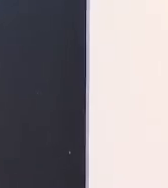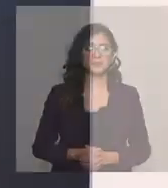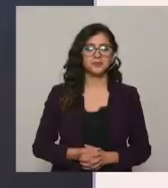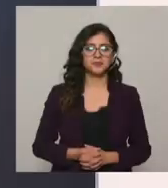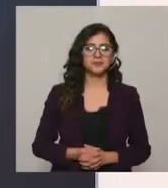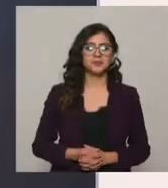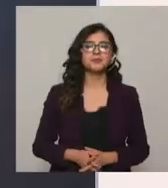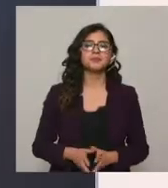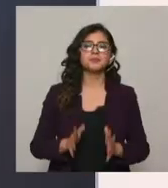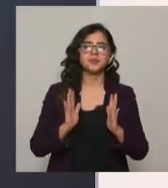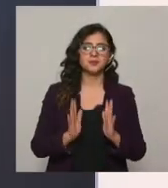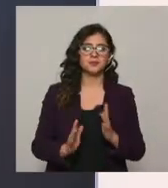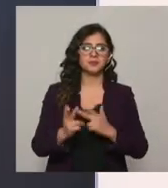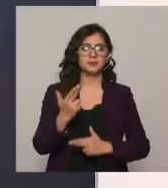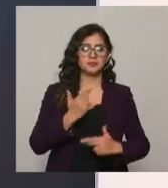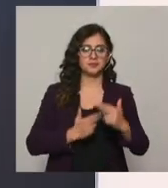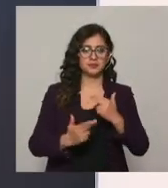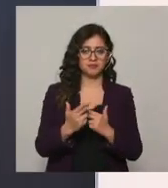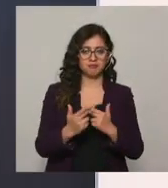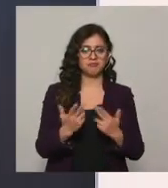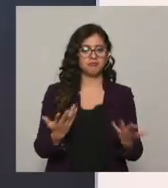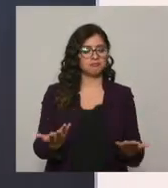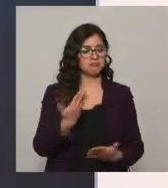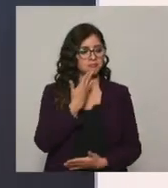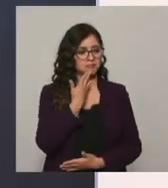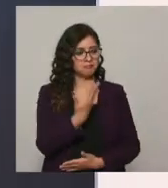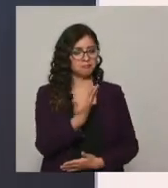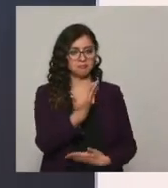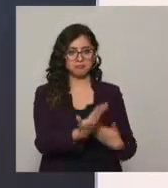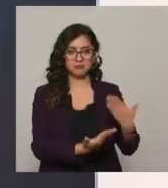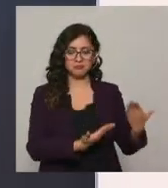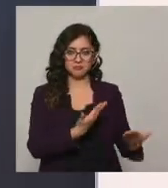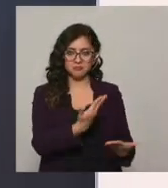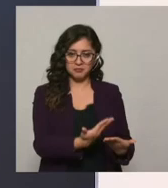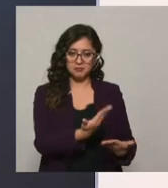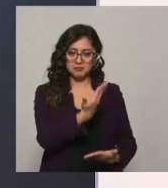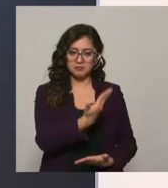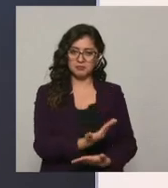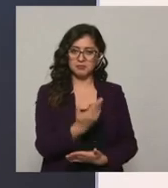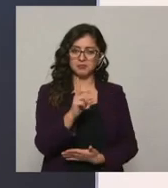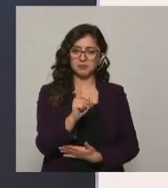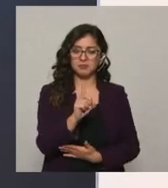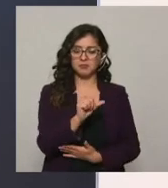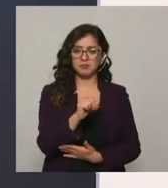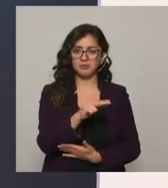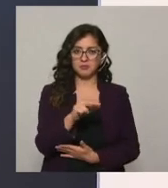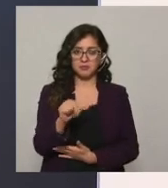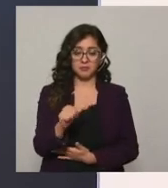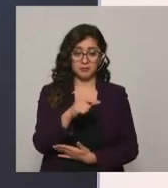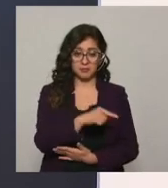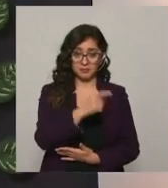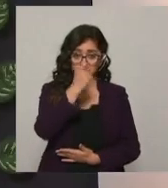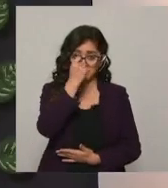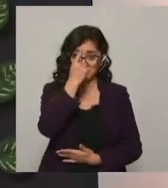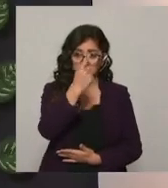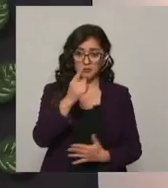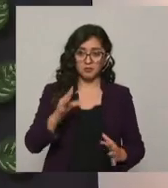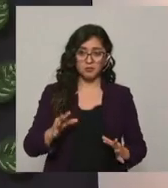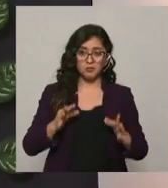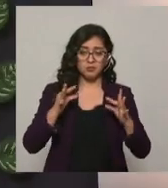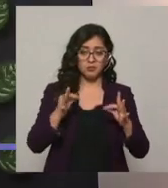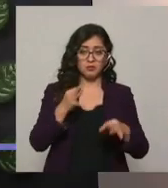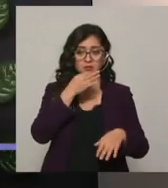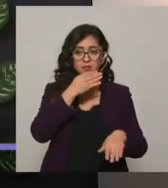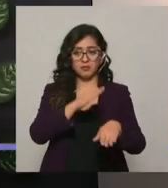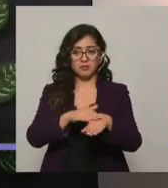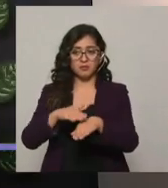Ya estamos de regreso en Agenda y Contexto y me da muchísimo gusto presentarles a Dana Corres. Dana es la creadora, una de las fundadoras y